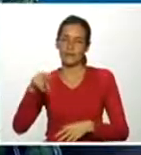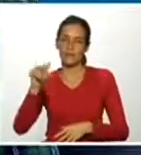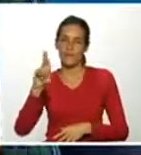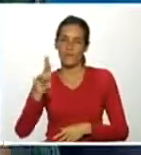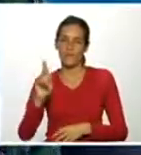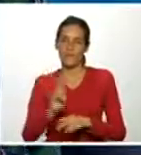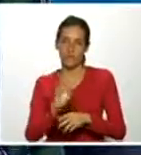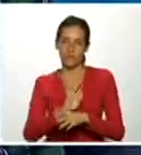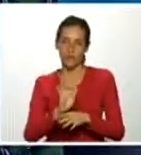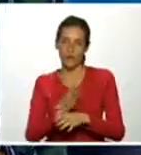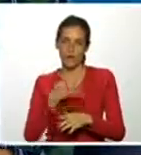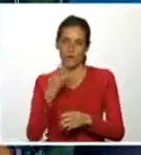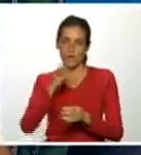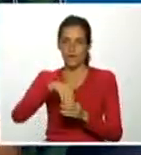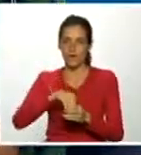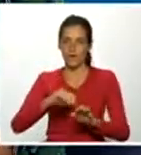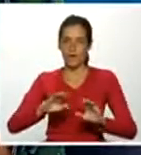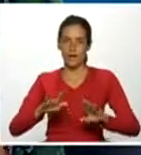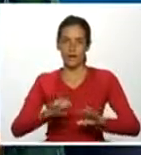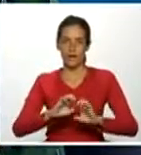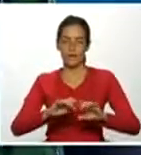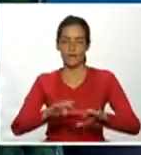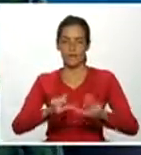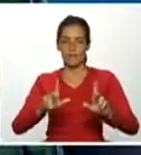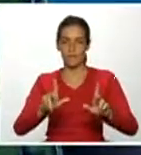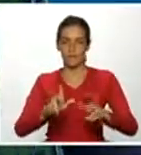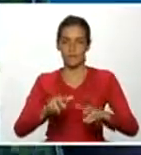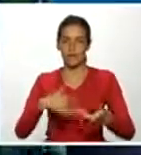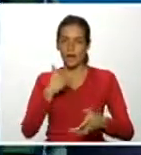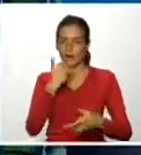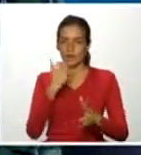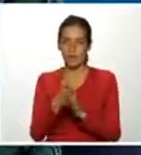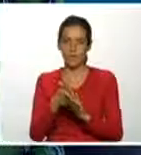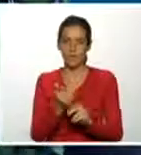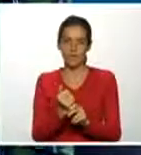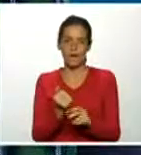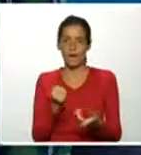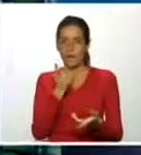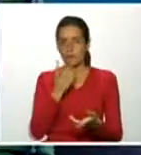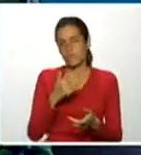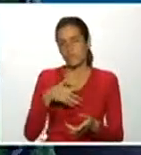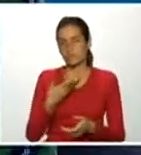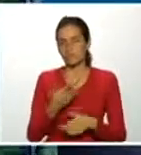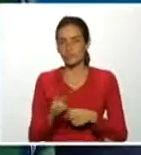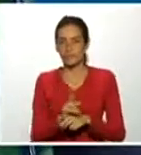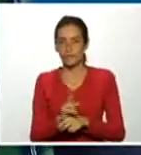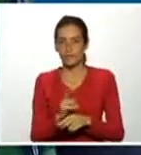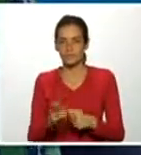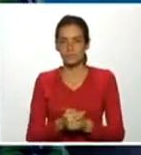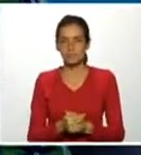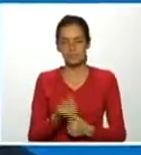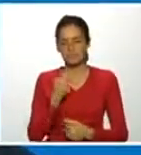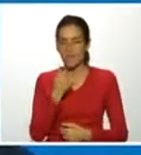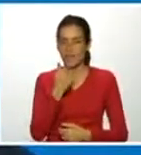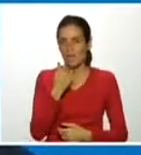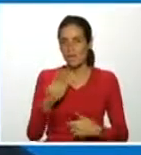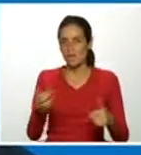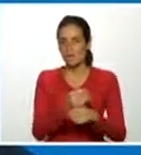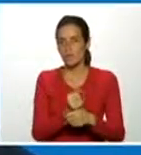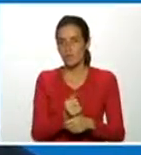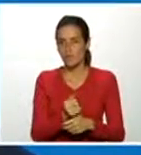instalar en nuestros equipos de cómputo para que tenga un estado de operatividad. Y, de allí el nombre del sistema operativo. Y tiene como que, digamos,